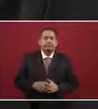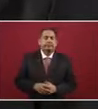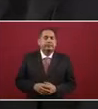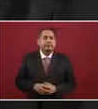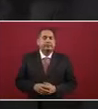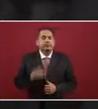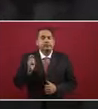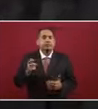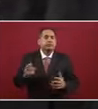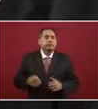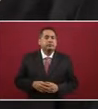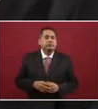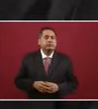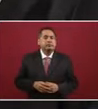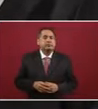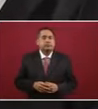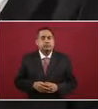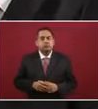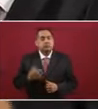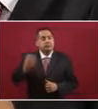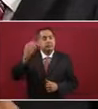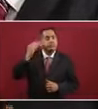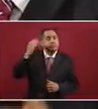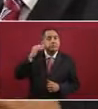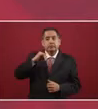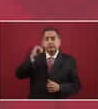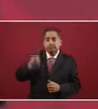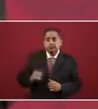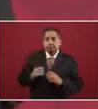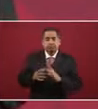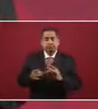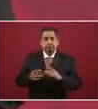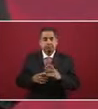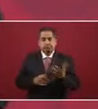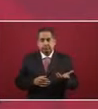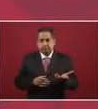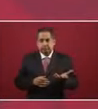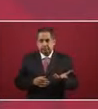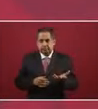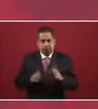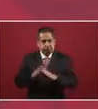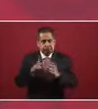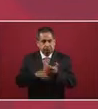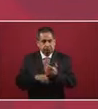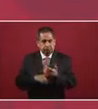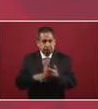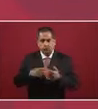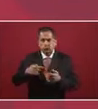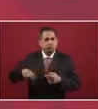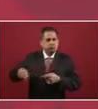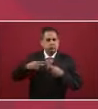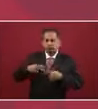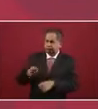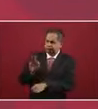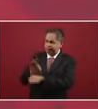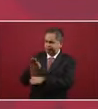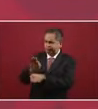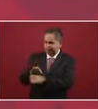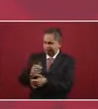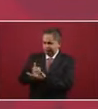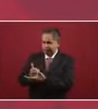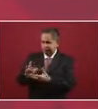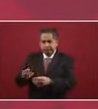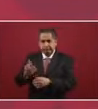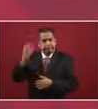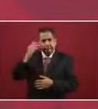nunca se había tenido tanta defensa de los ciudadanos,